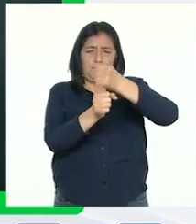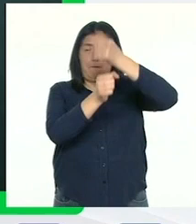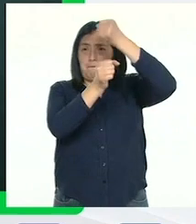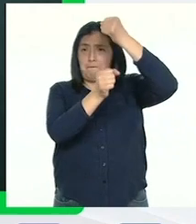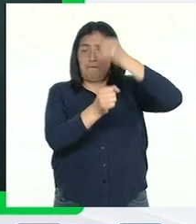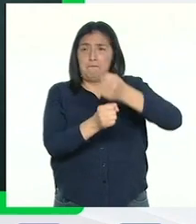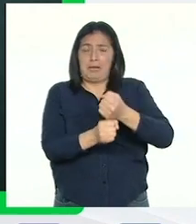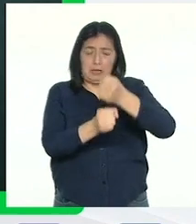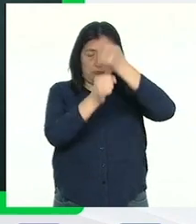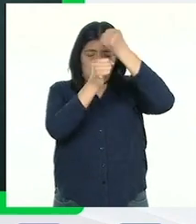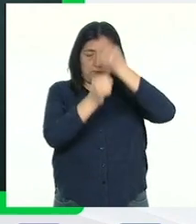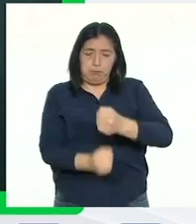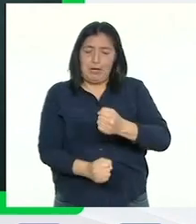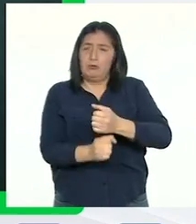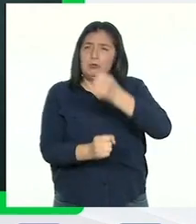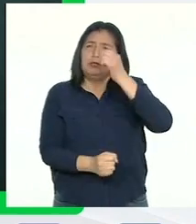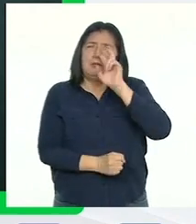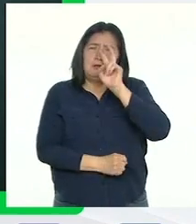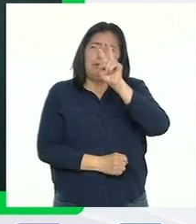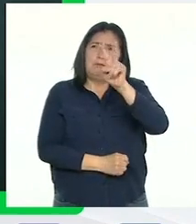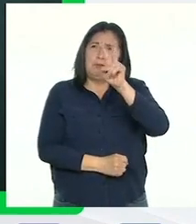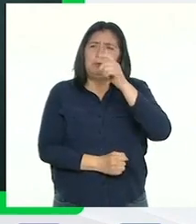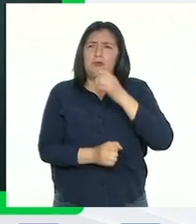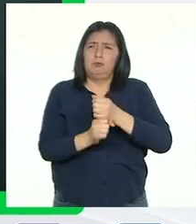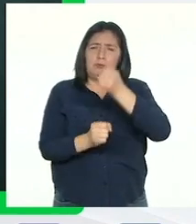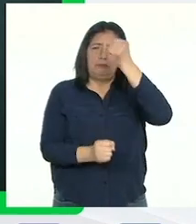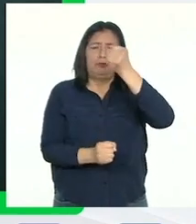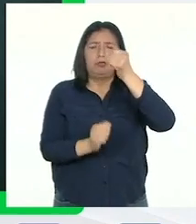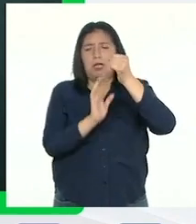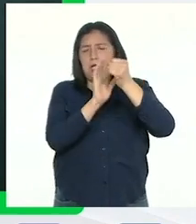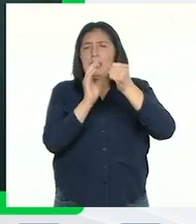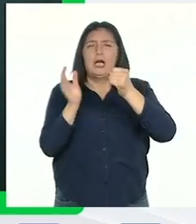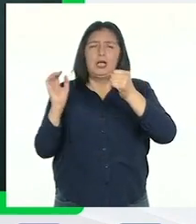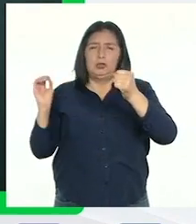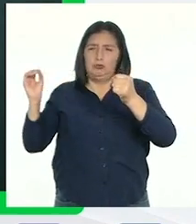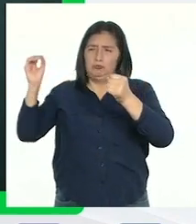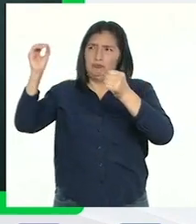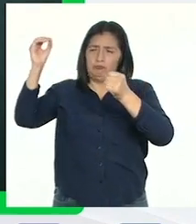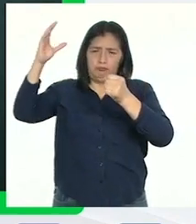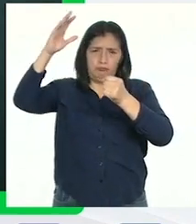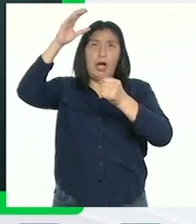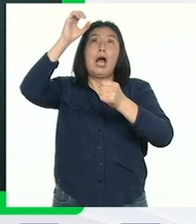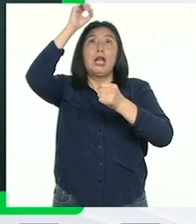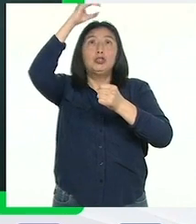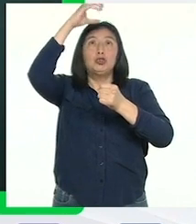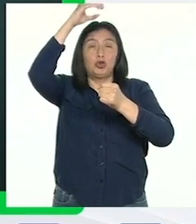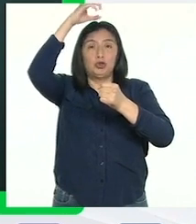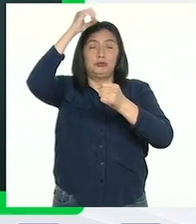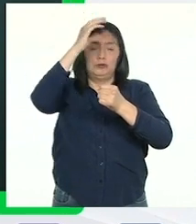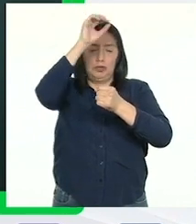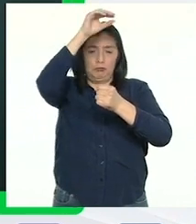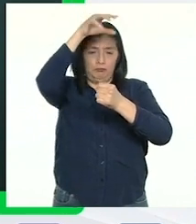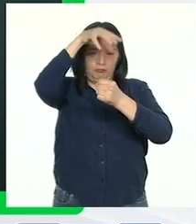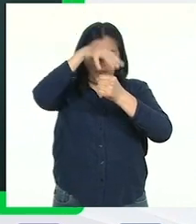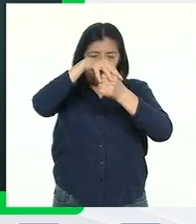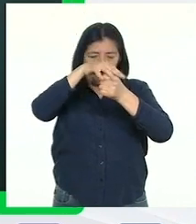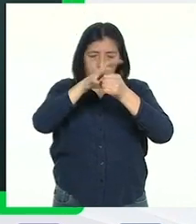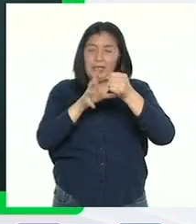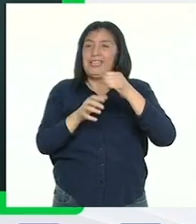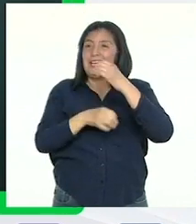en el suelo, ¿no? Y observáramos su sombra sobre el suelo a mediodía durante todos los días del